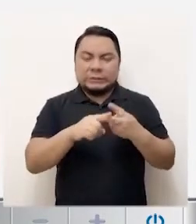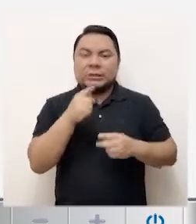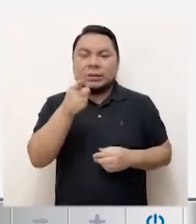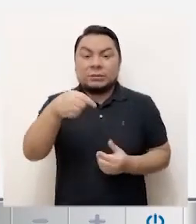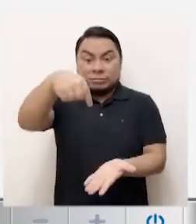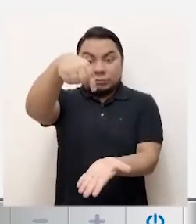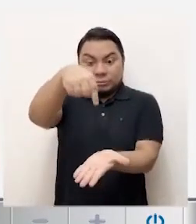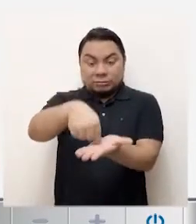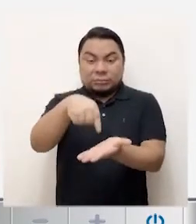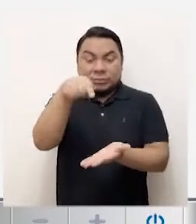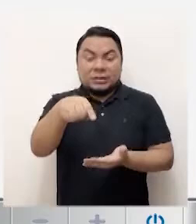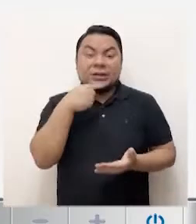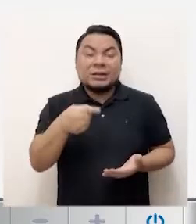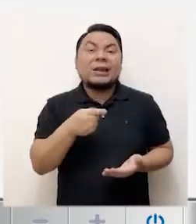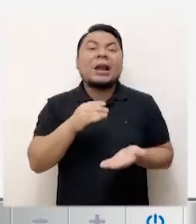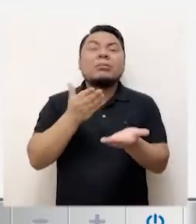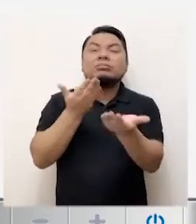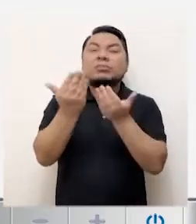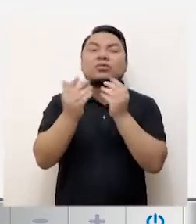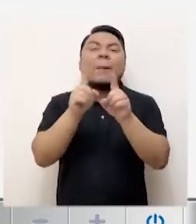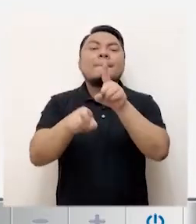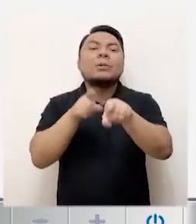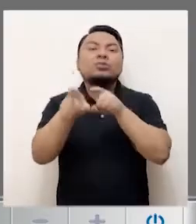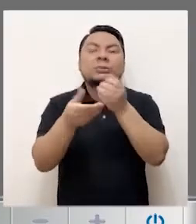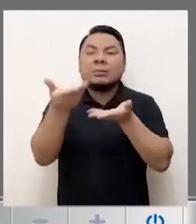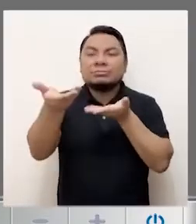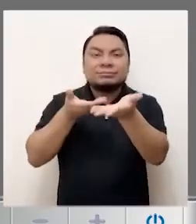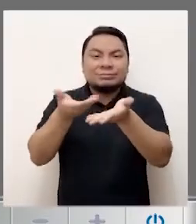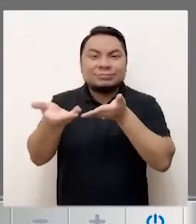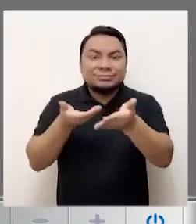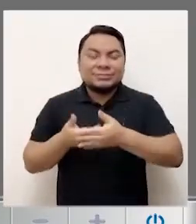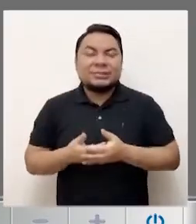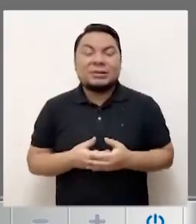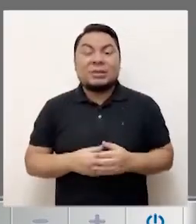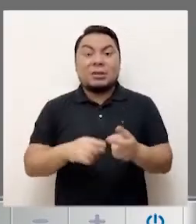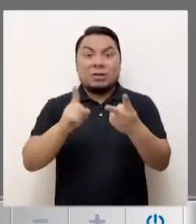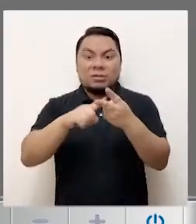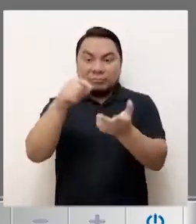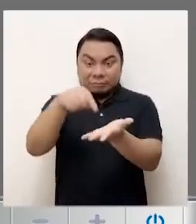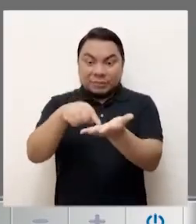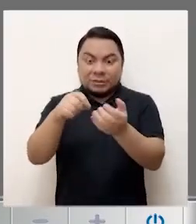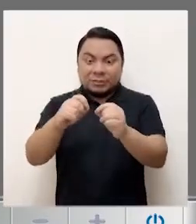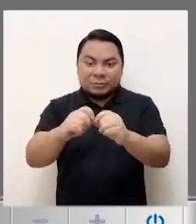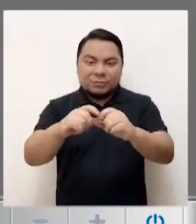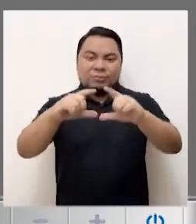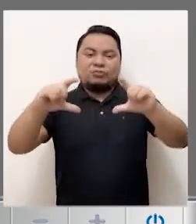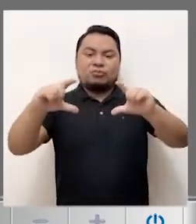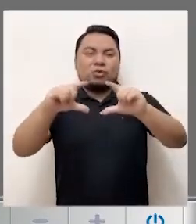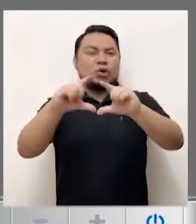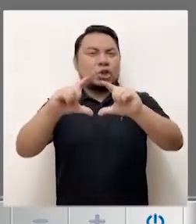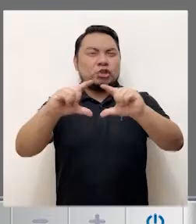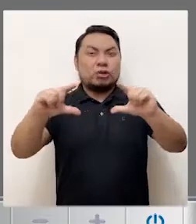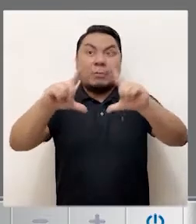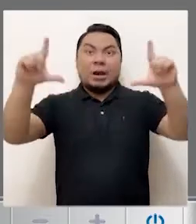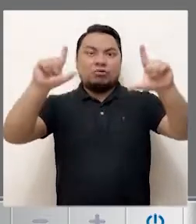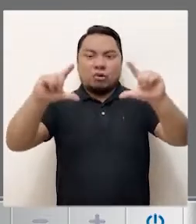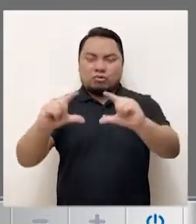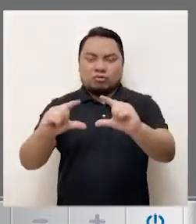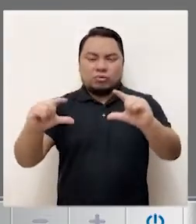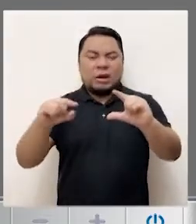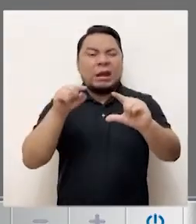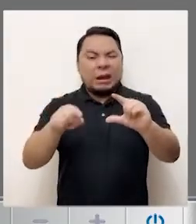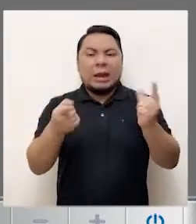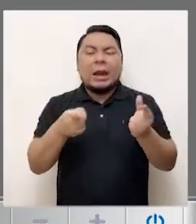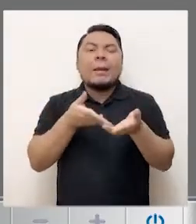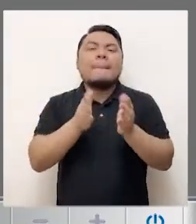1. Haga clic sobre el botón Chat de consultas. 2. Se abrirá una pequeña ventana. Identifíquese